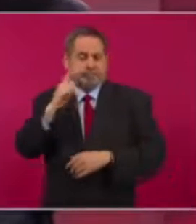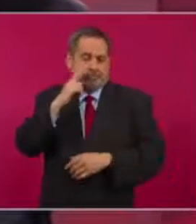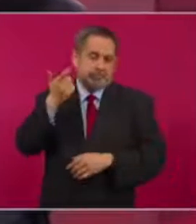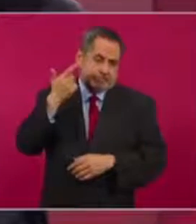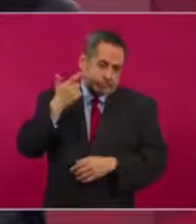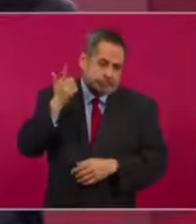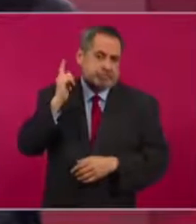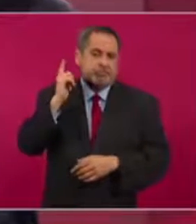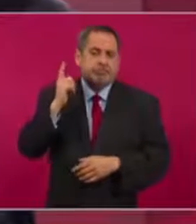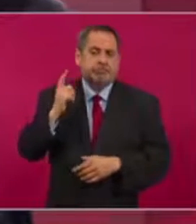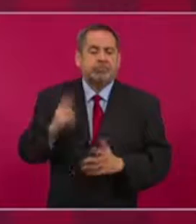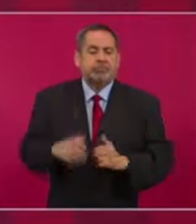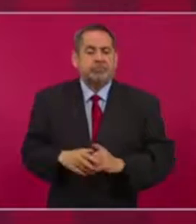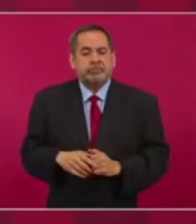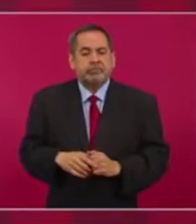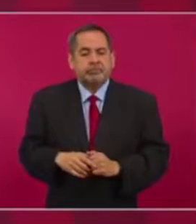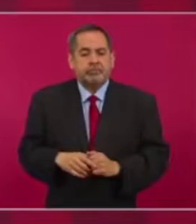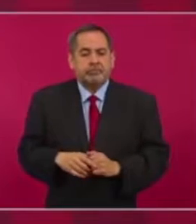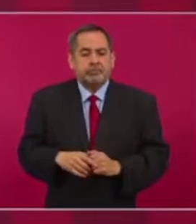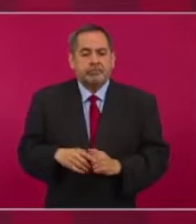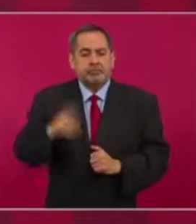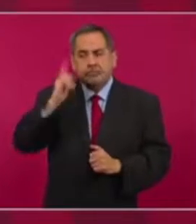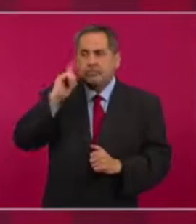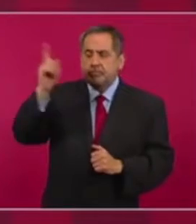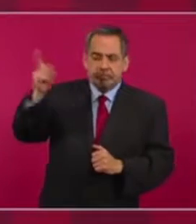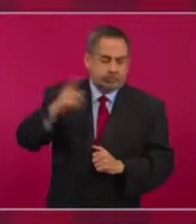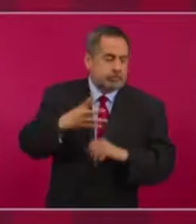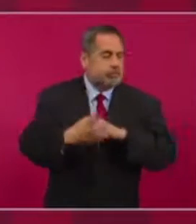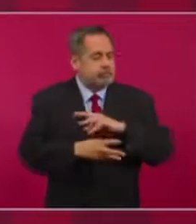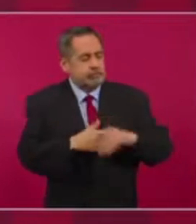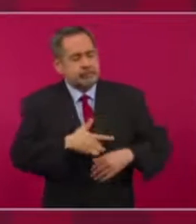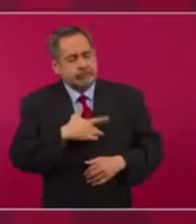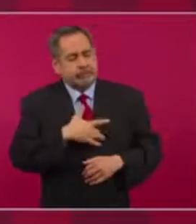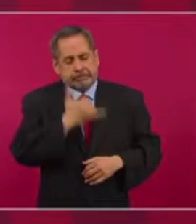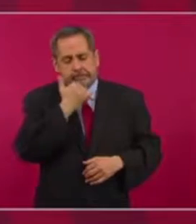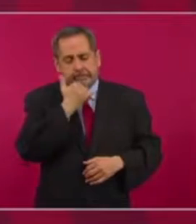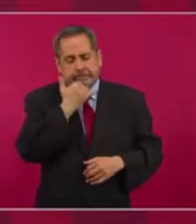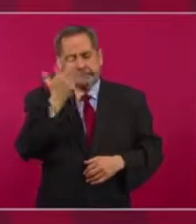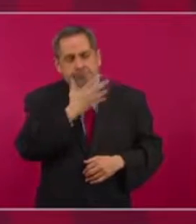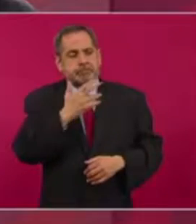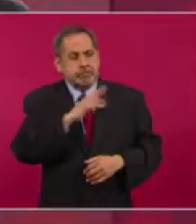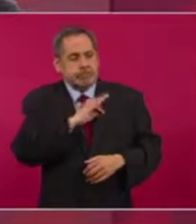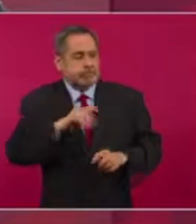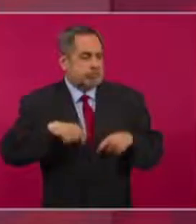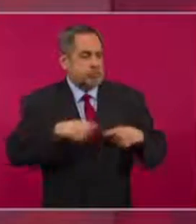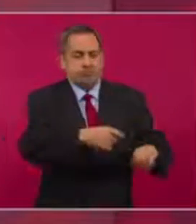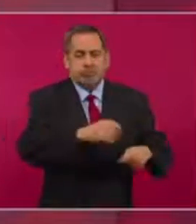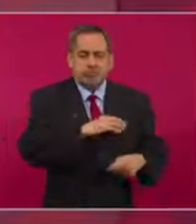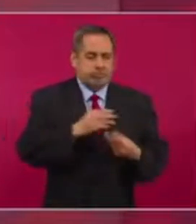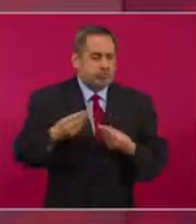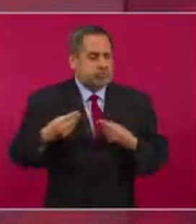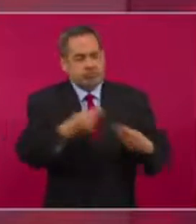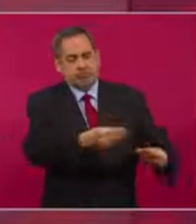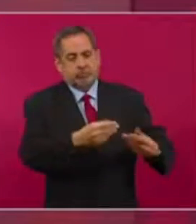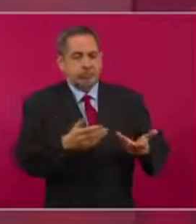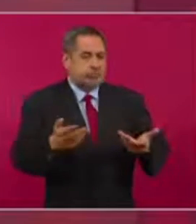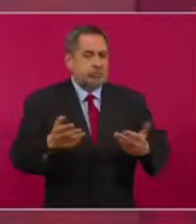pensar y se quieran reivindicar. Hay cosas